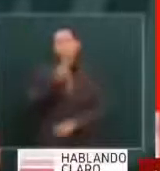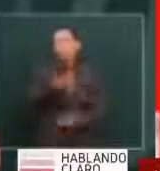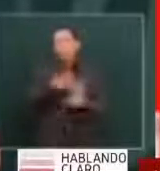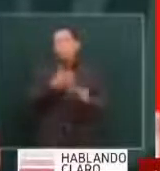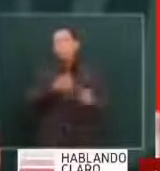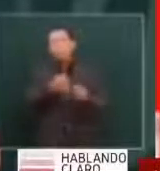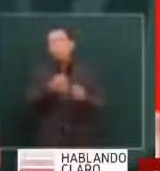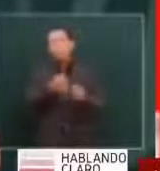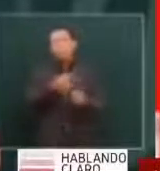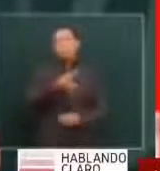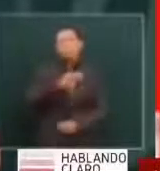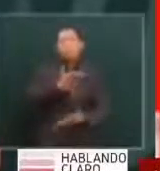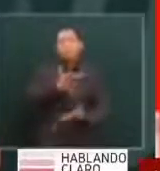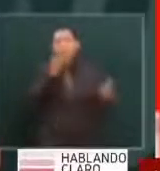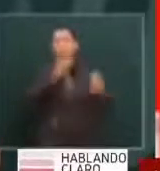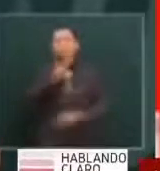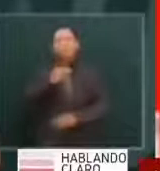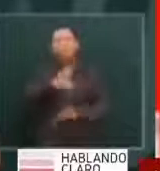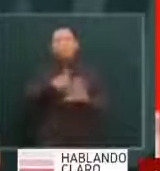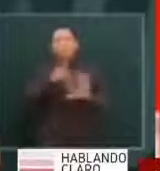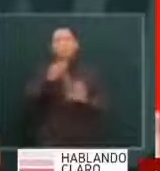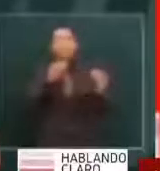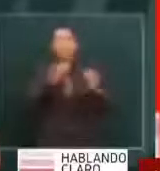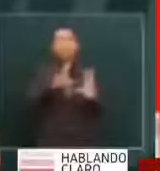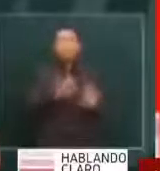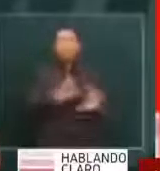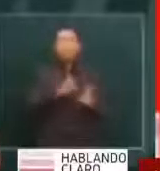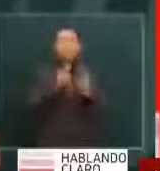fuerza, sin la confrontación, sin la violencia.